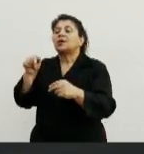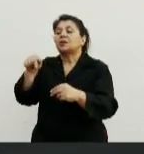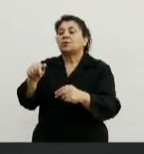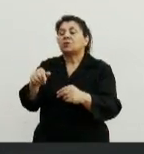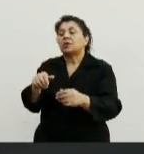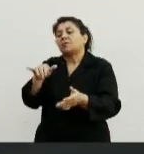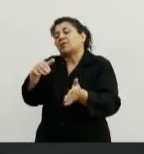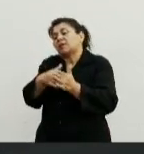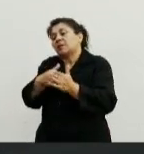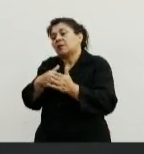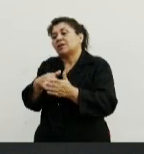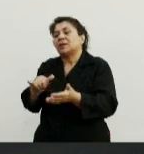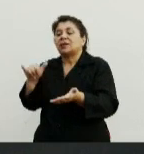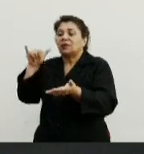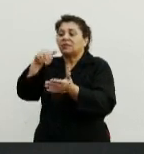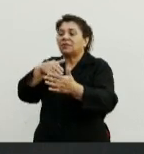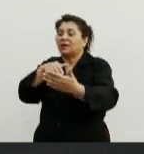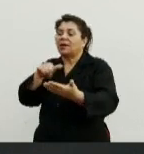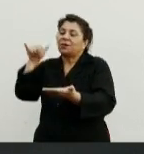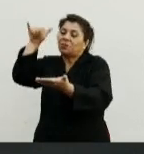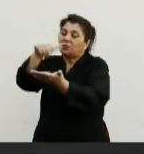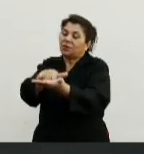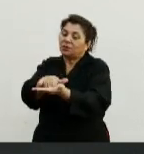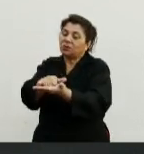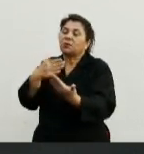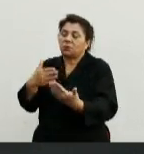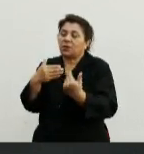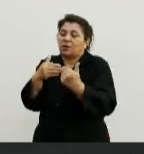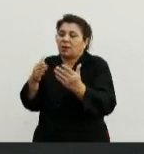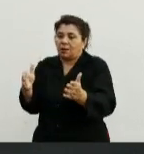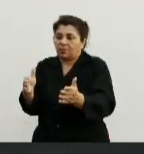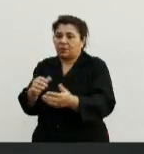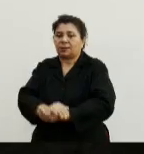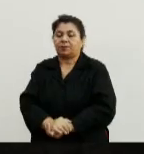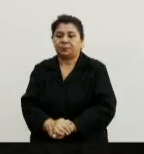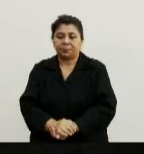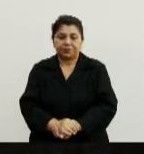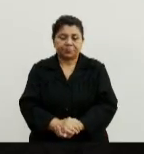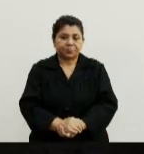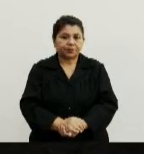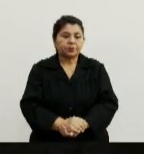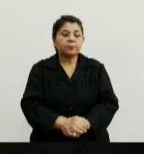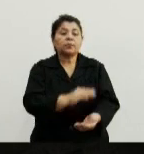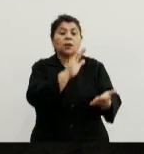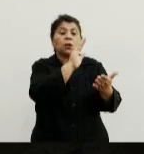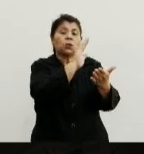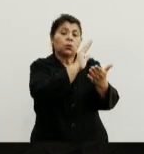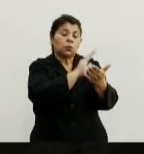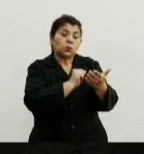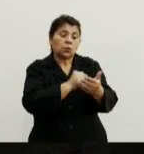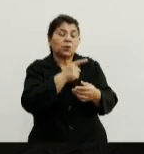y la apertura de los aeropuertos internacionales en los distintos países donde ellos están parados en relación a aquellos